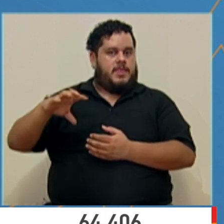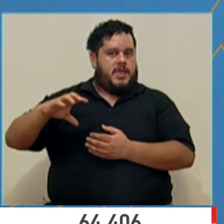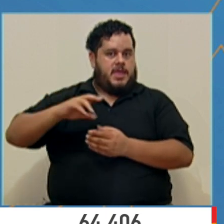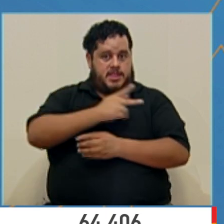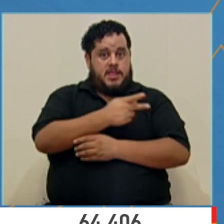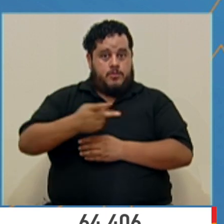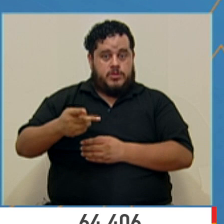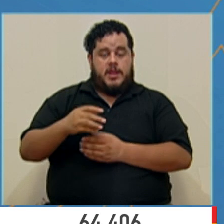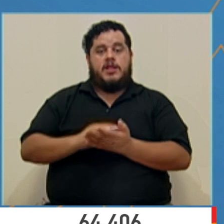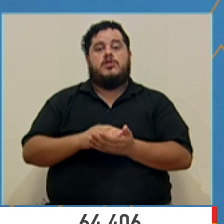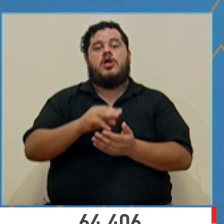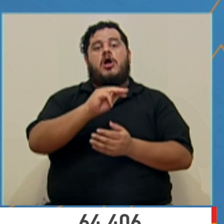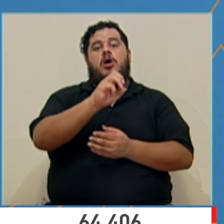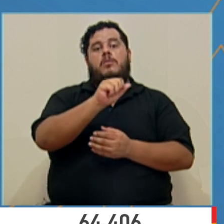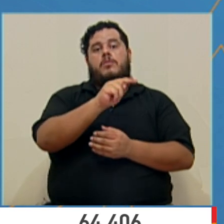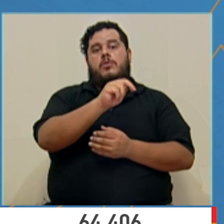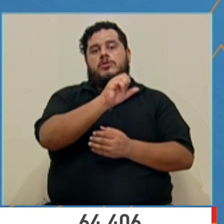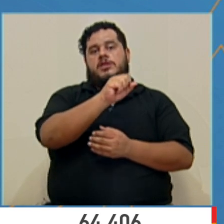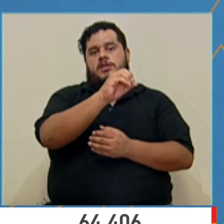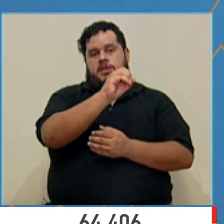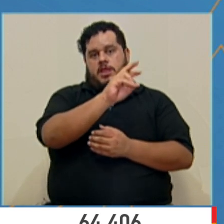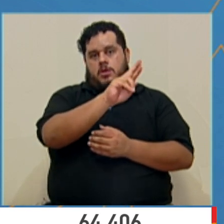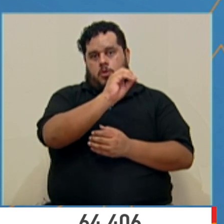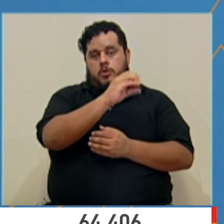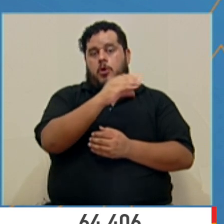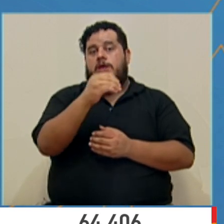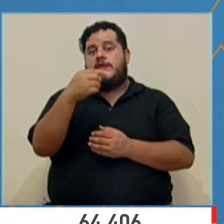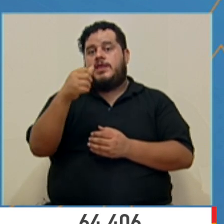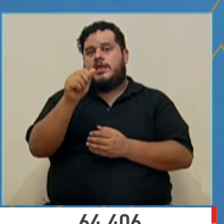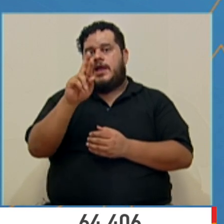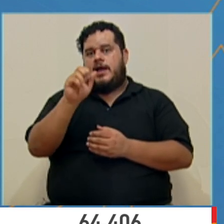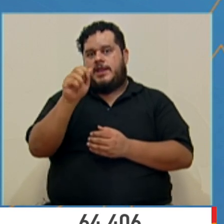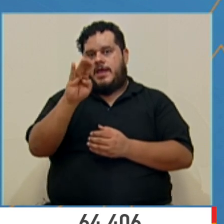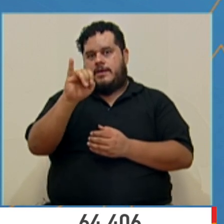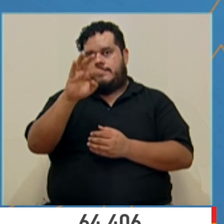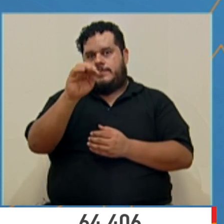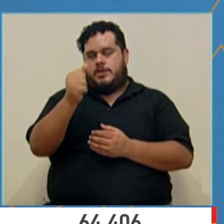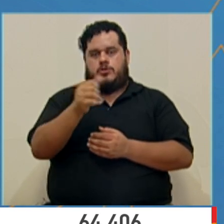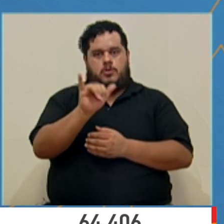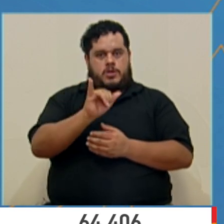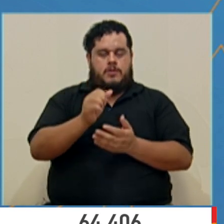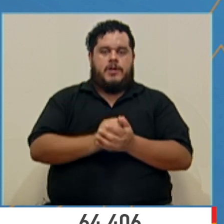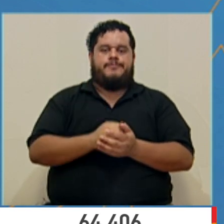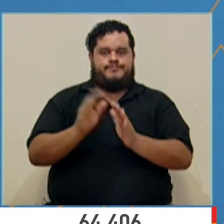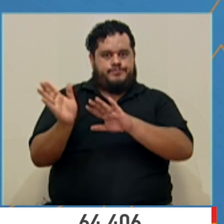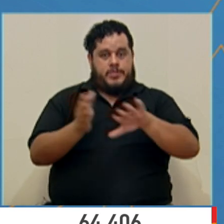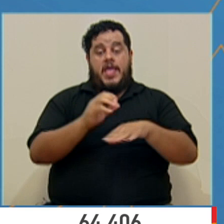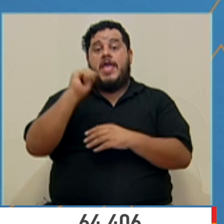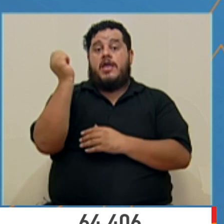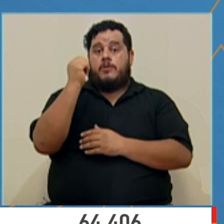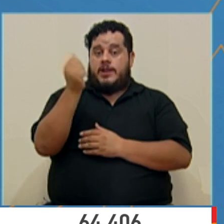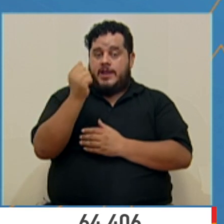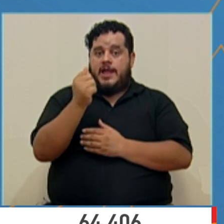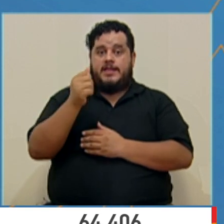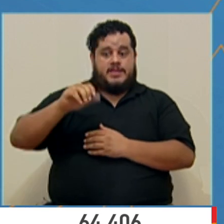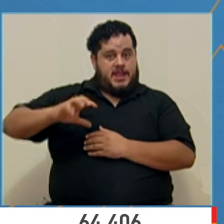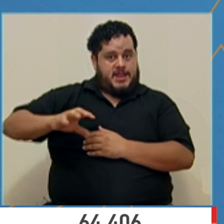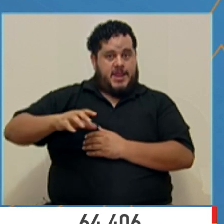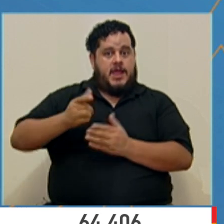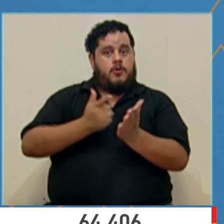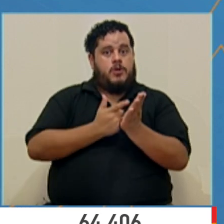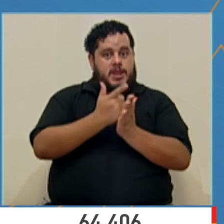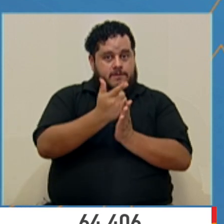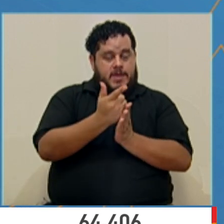de Montes de Oro y el cantón de Garavito. En Guanacaste, en alerta naranja se mantienen